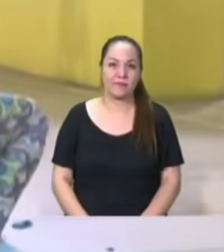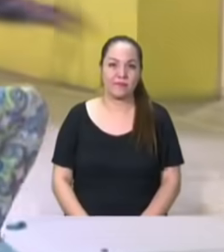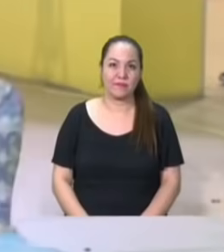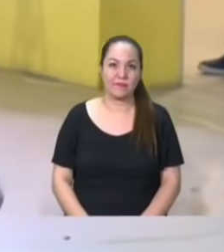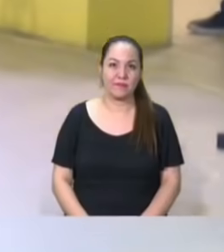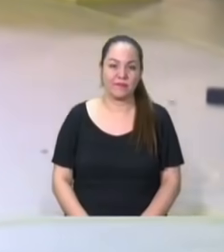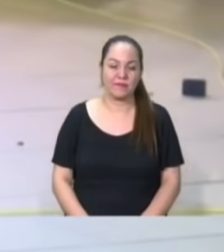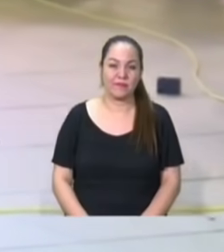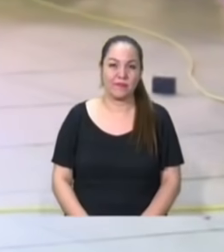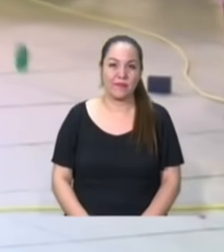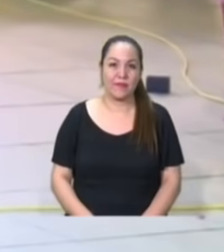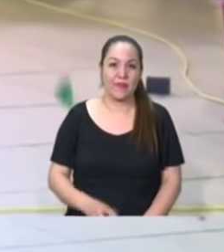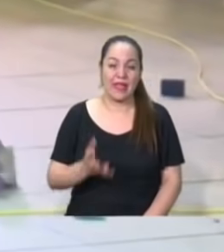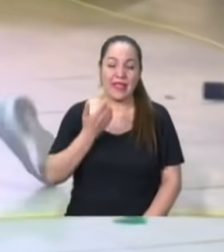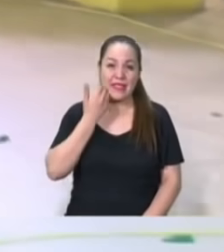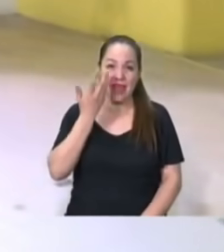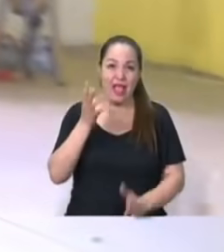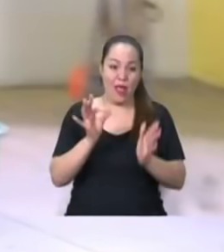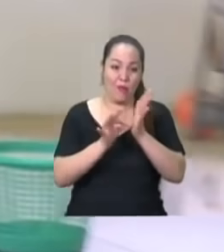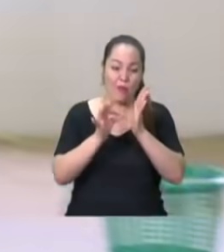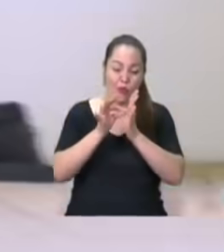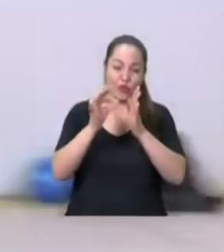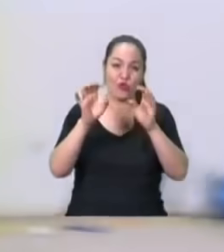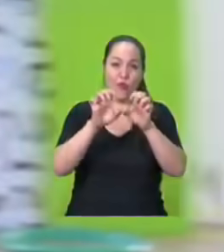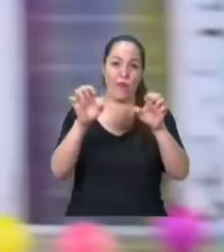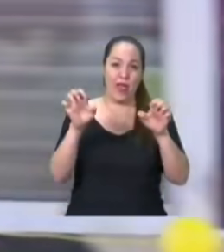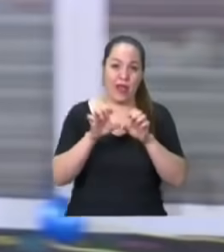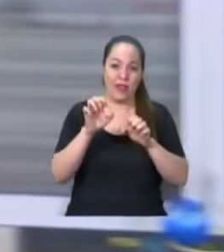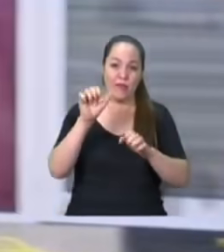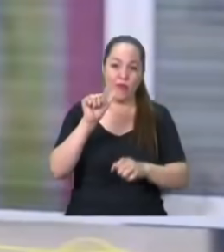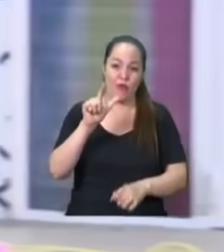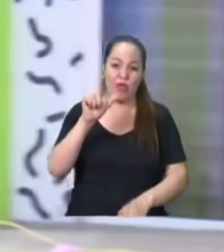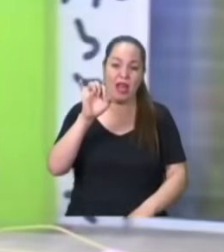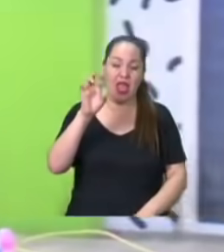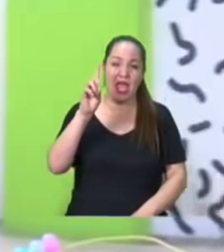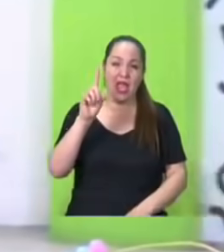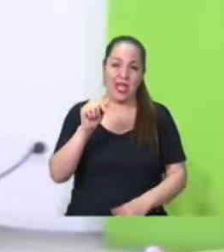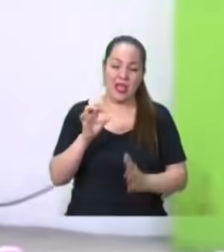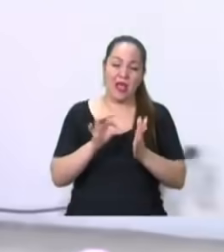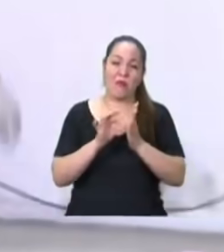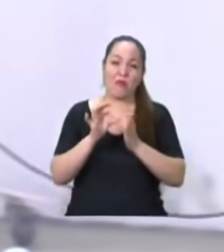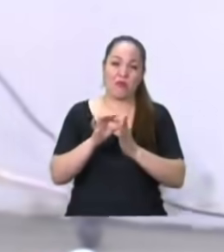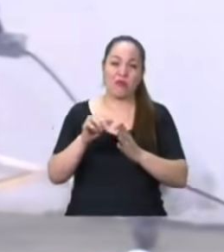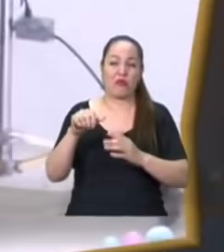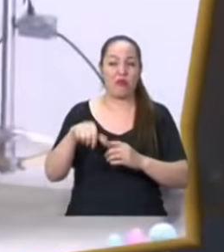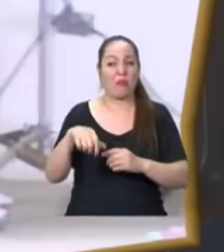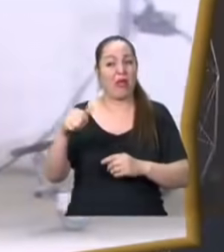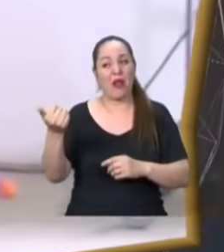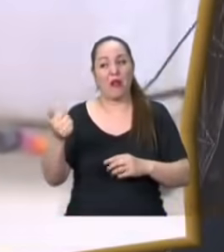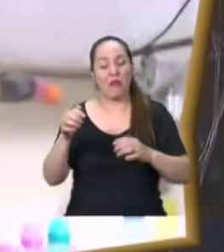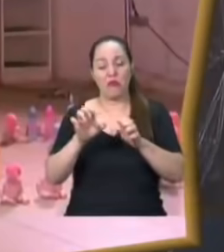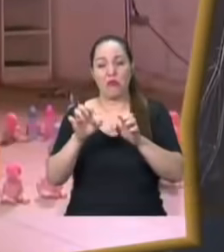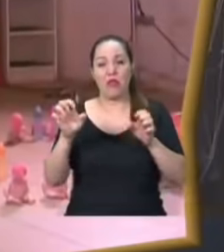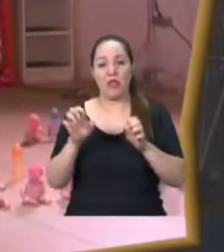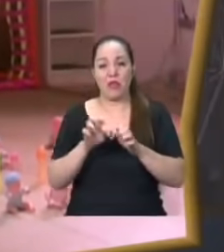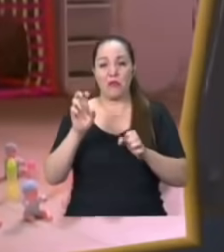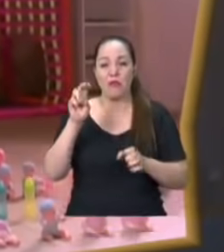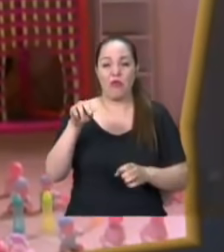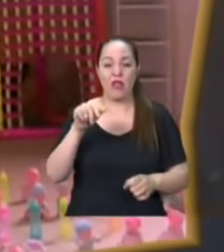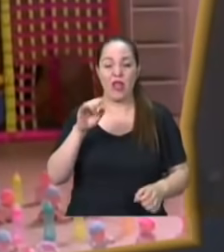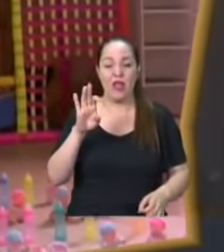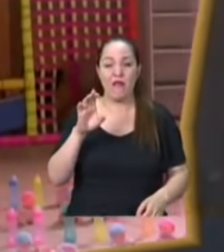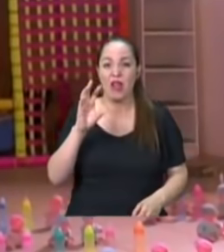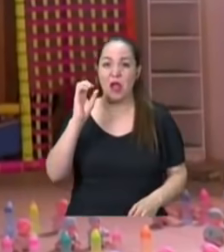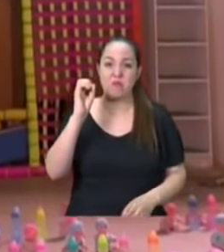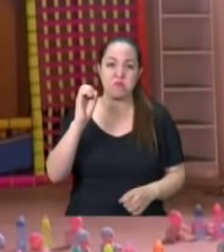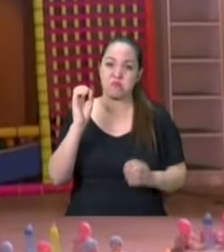0 puntos para el equipo de Aleida. 0 puntos para el equipo de Navila.